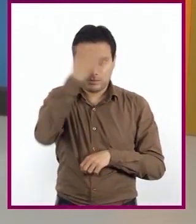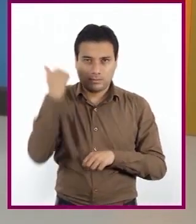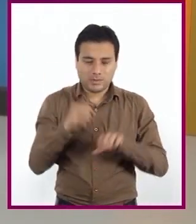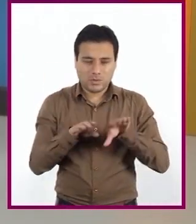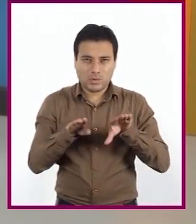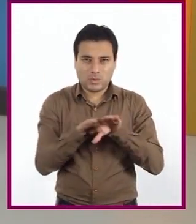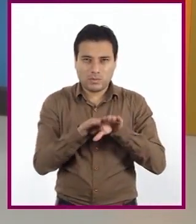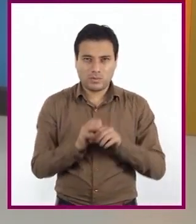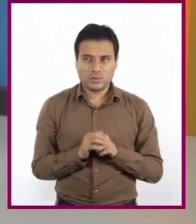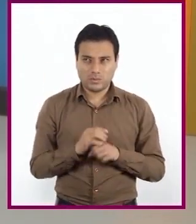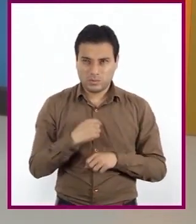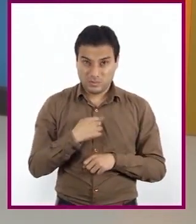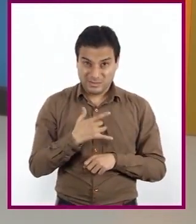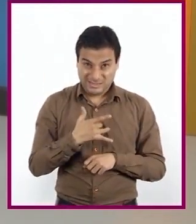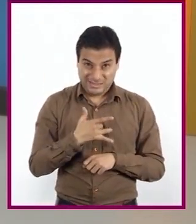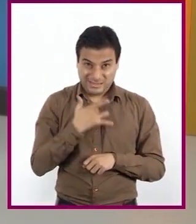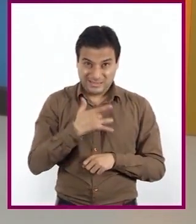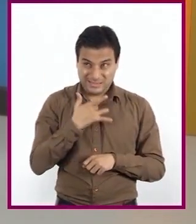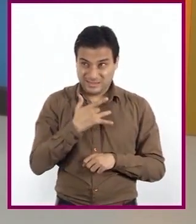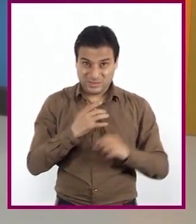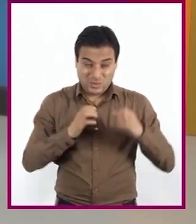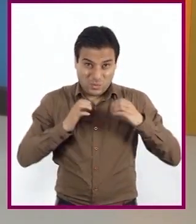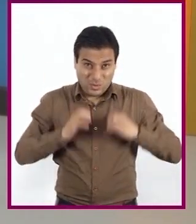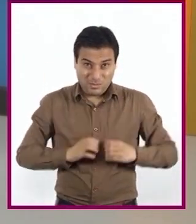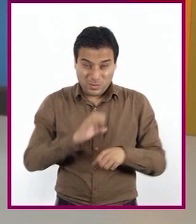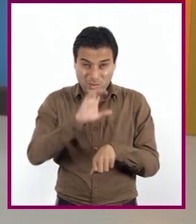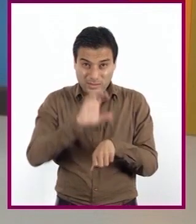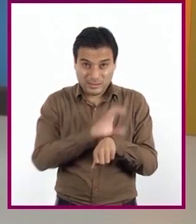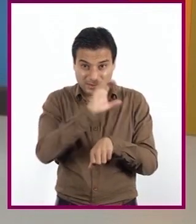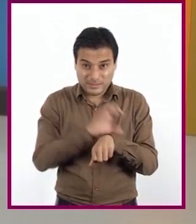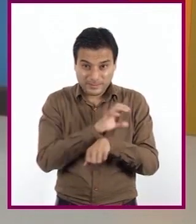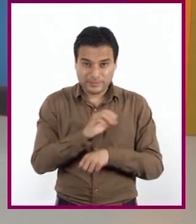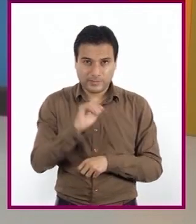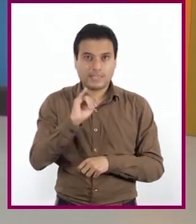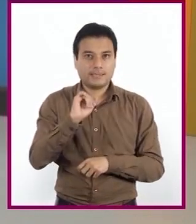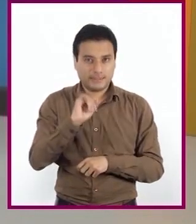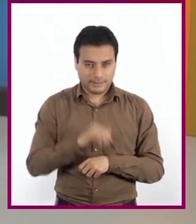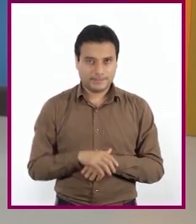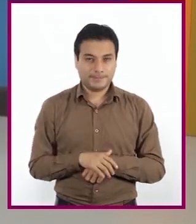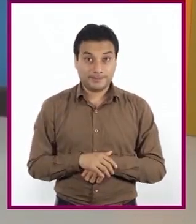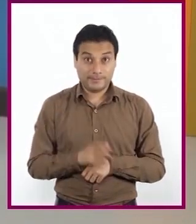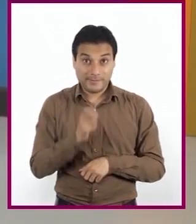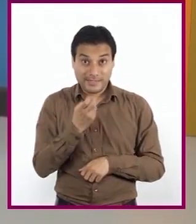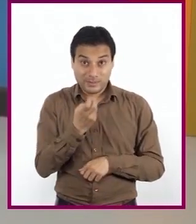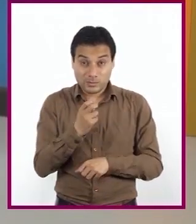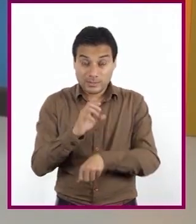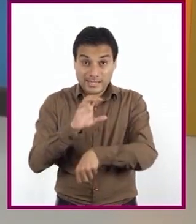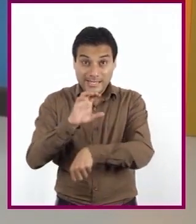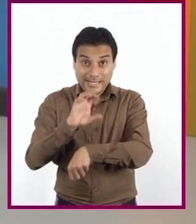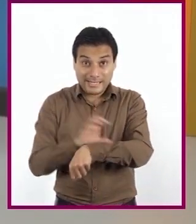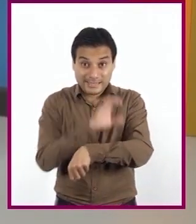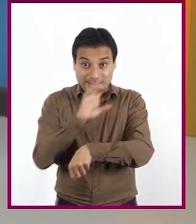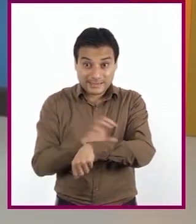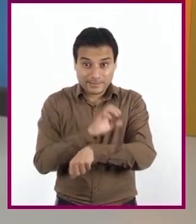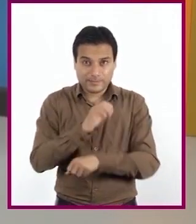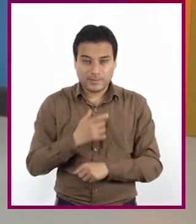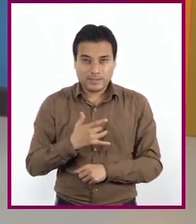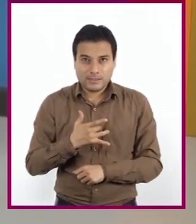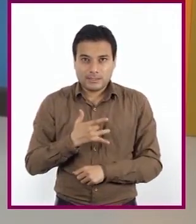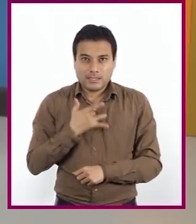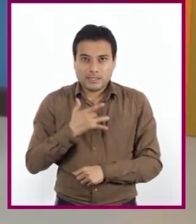siente que hay electricidad en el cuerpo? Precisamente se electrifica el cuerpo, lo cual se siente como que se te pone la piel